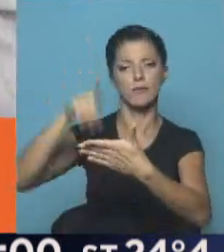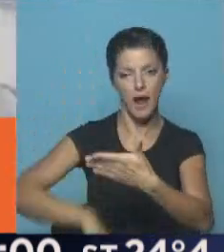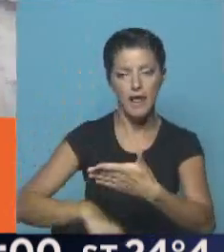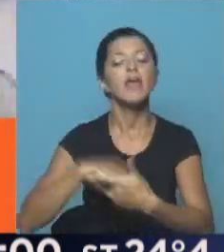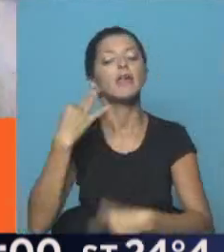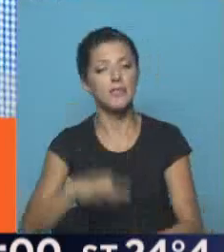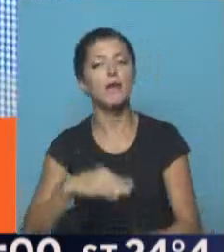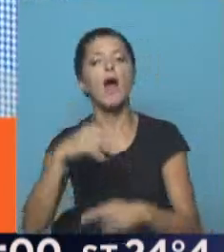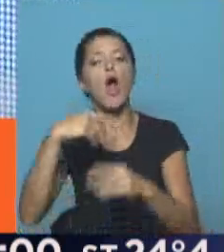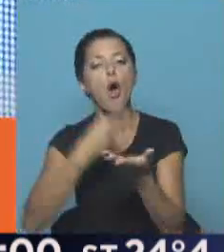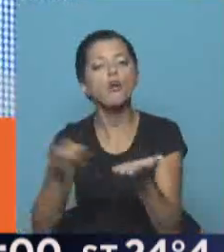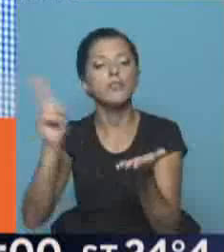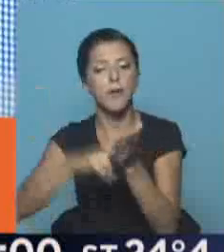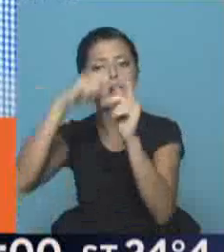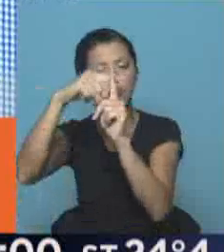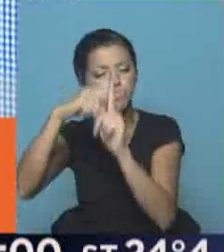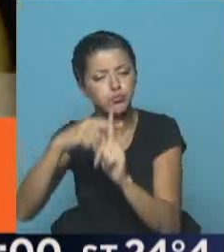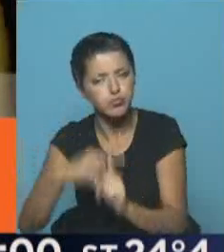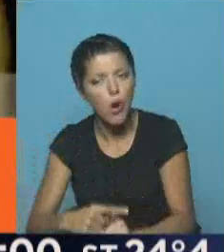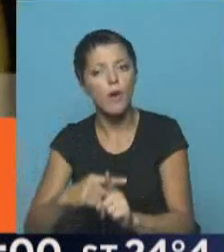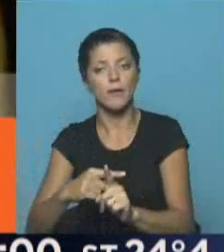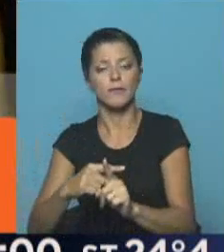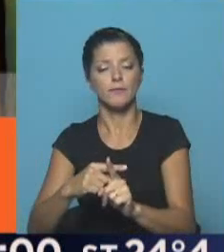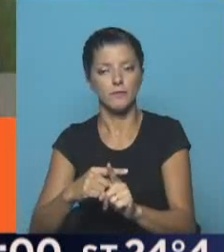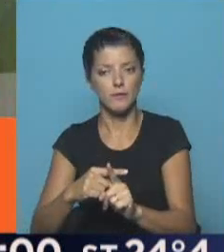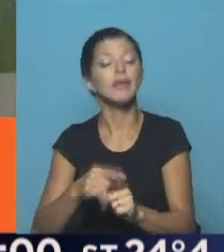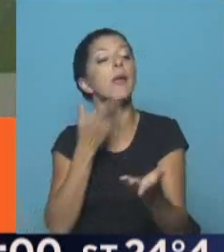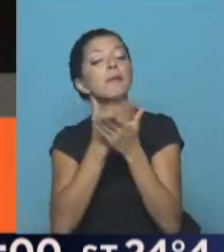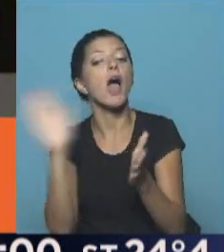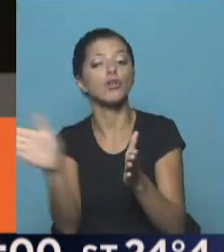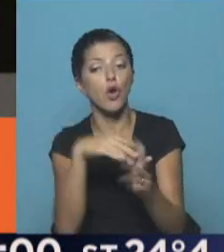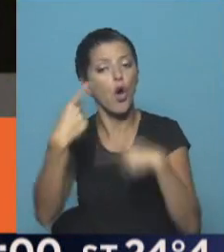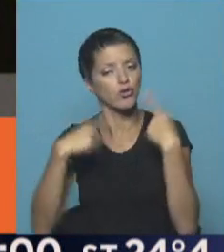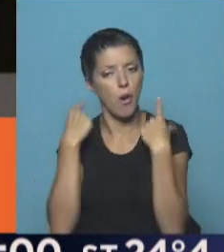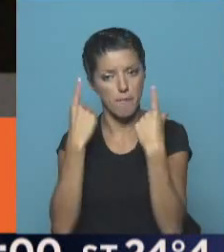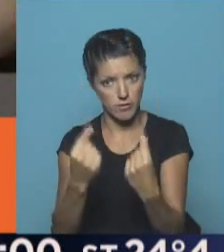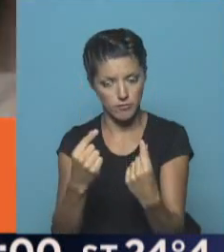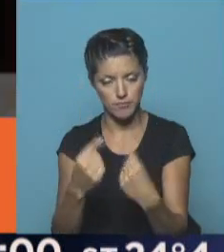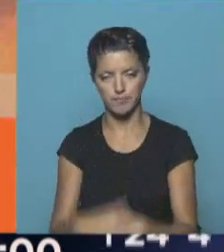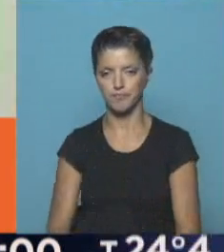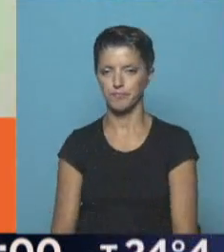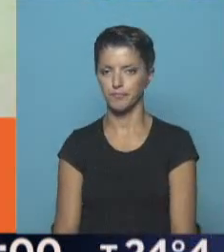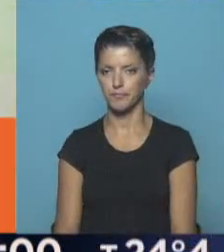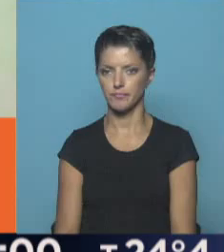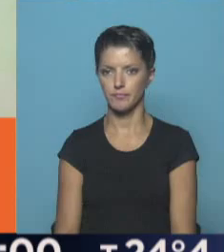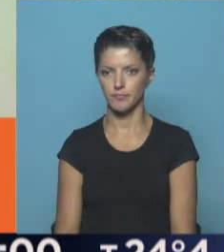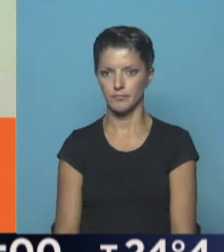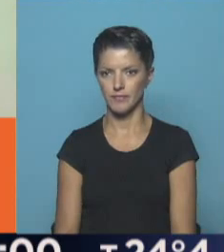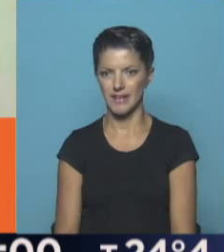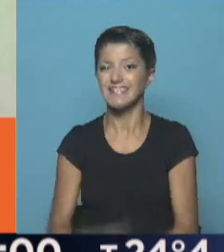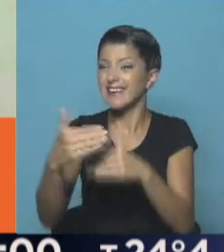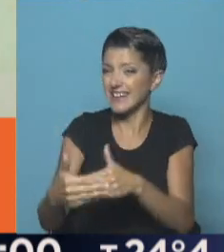al conteo voto a voto e impulsa a sus partidarios a mantener las protestas. Ni un paso